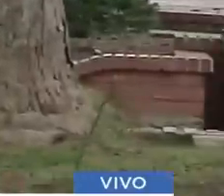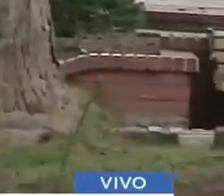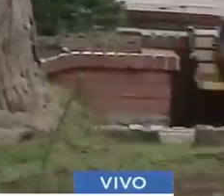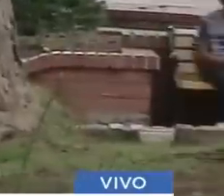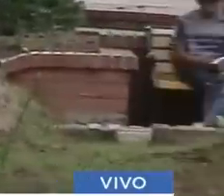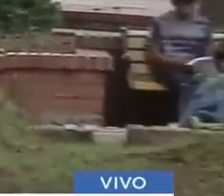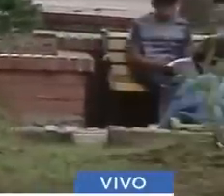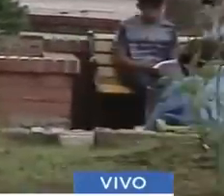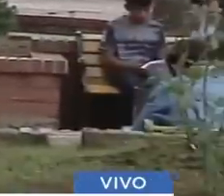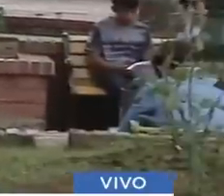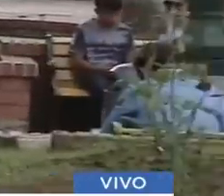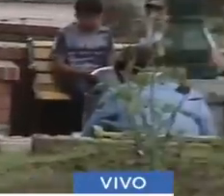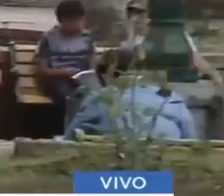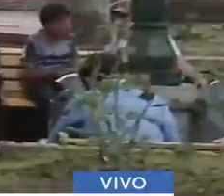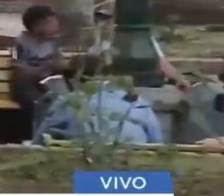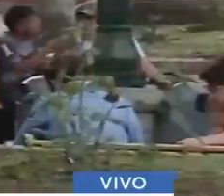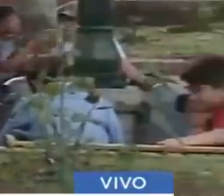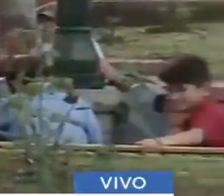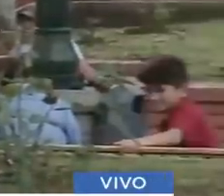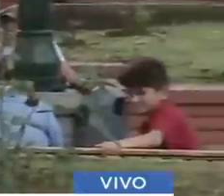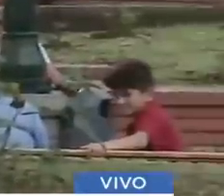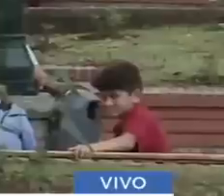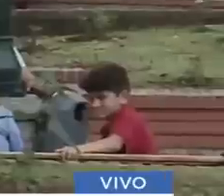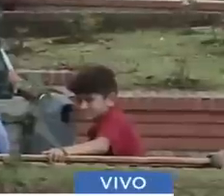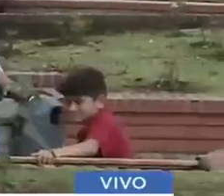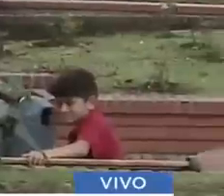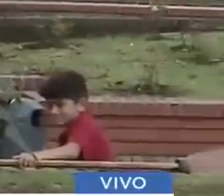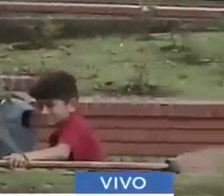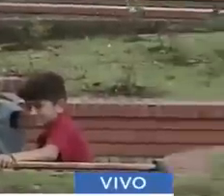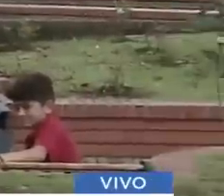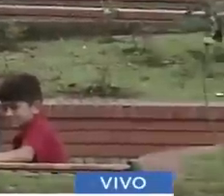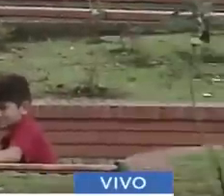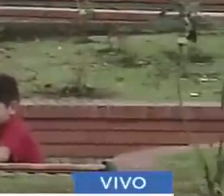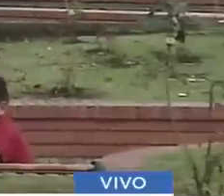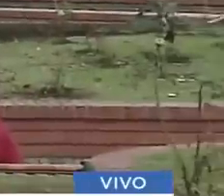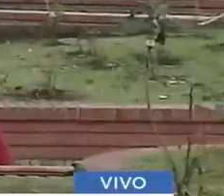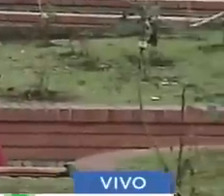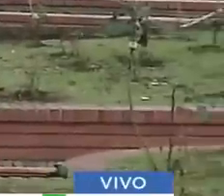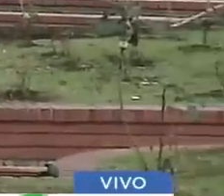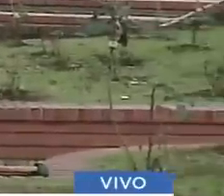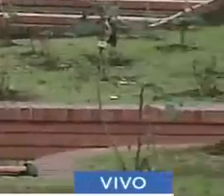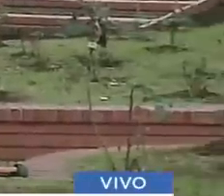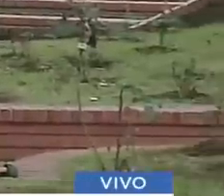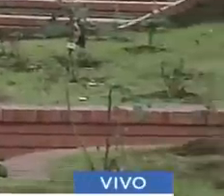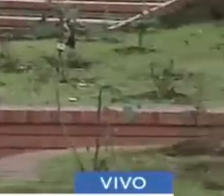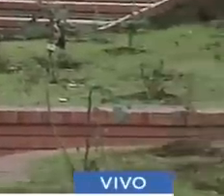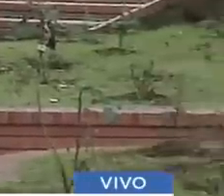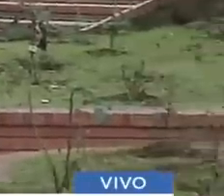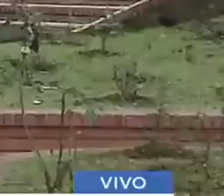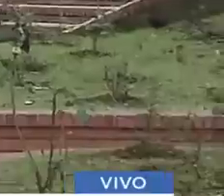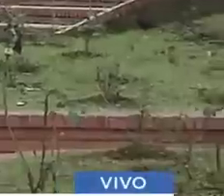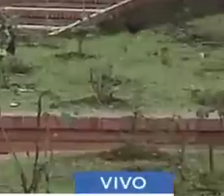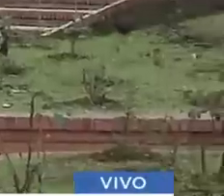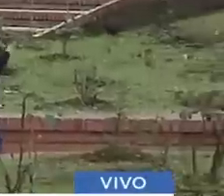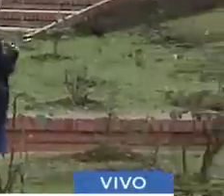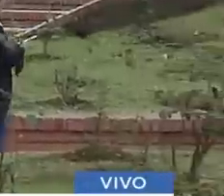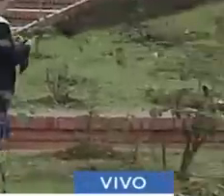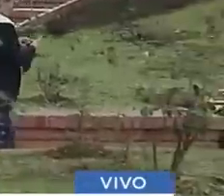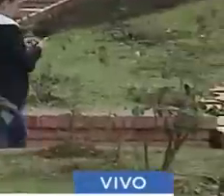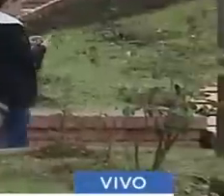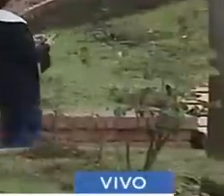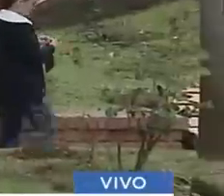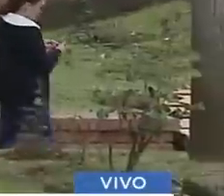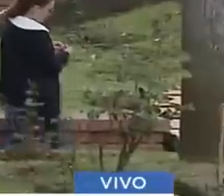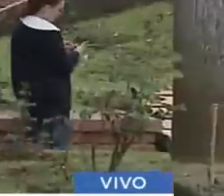7.500 personas las que han llegado a visitar este municipio para asistir a las 16 charlas y eventos culturales que se han dado en este espacio, que recordemos